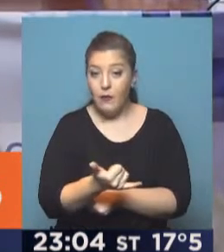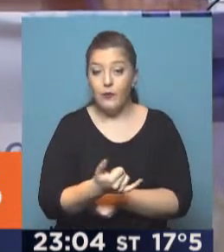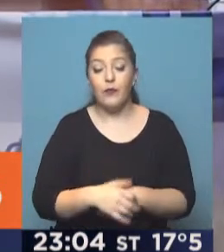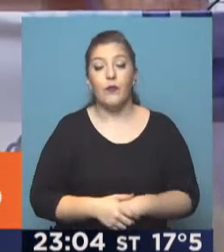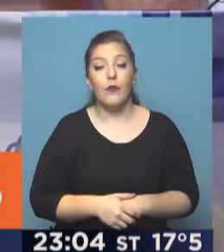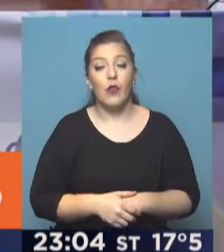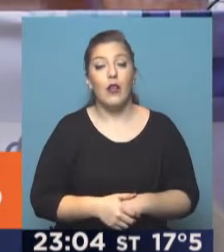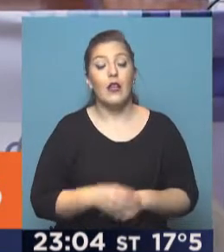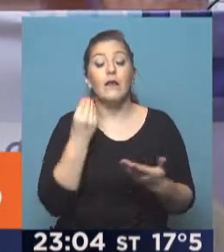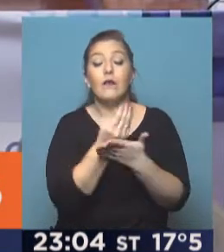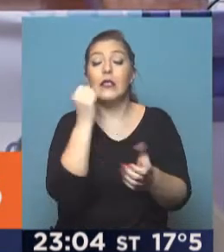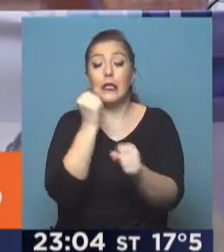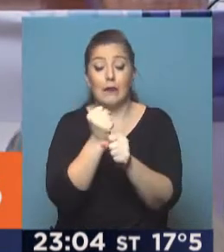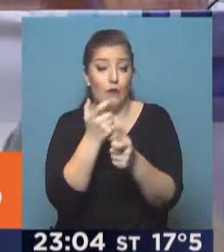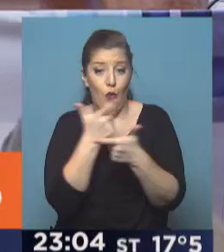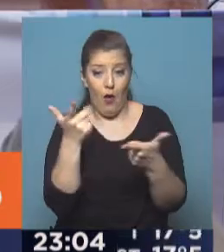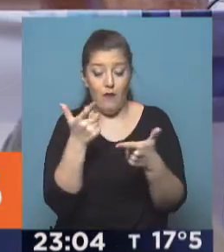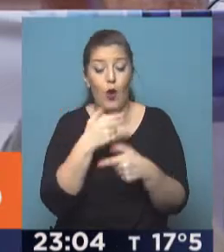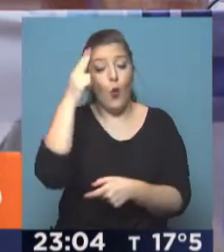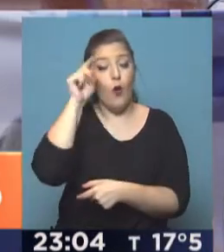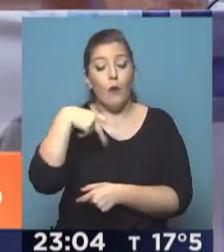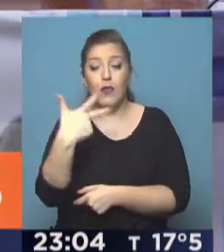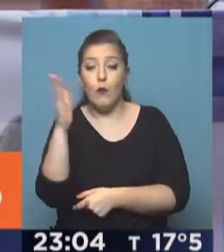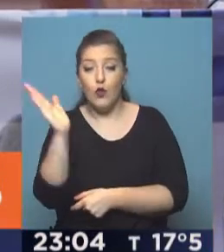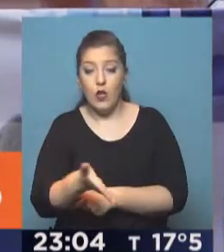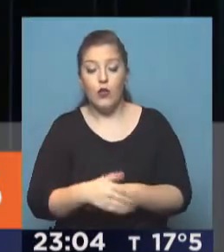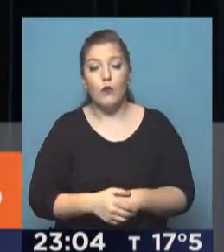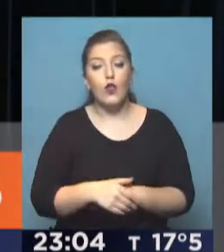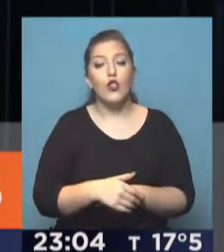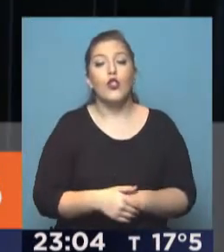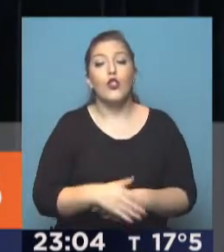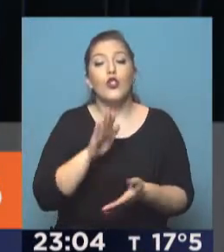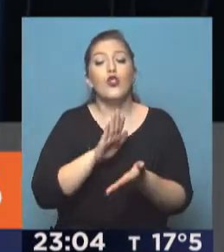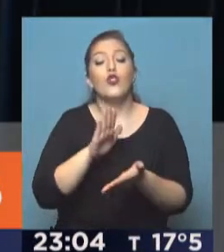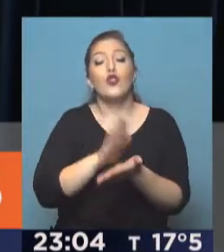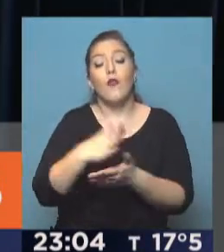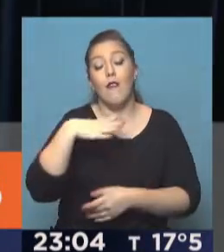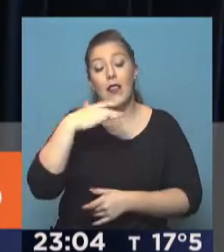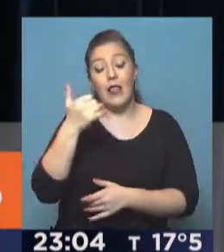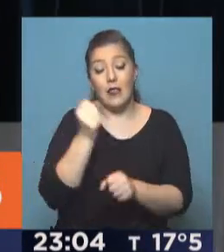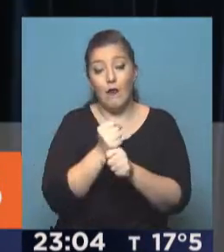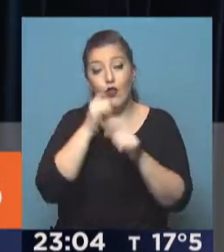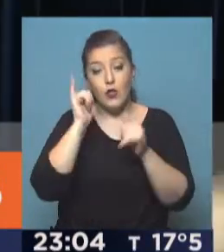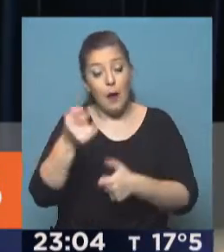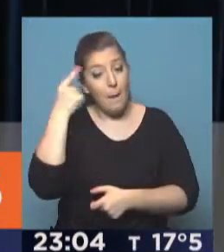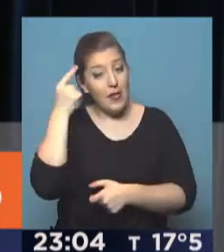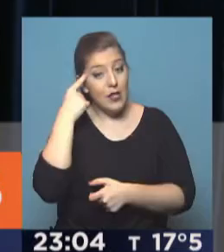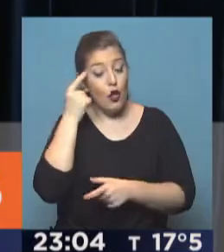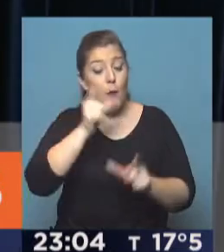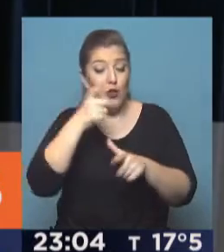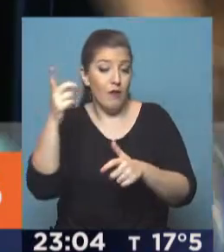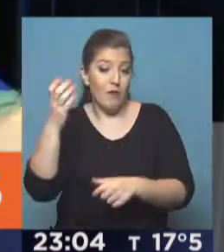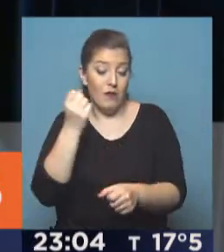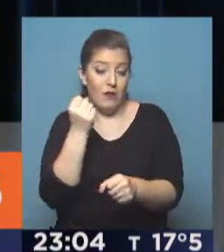la desocupación en un 9,3%. En términos de insuficiencia de trabajo, sí, considerando los desocupados